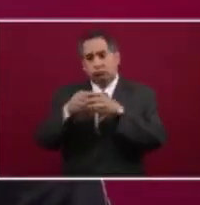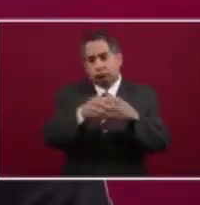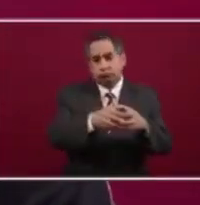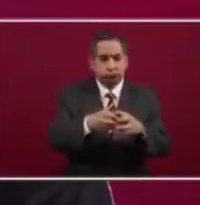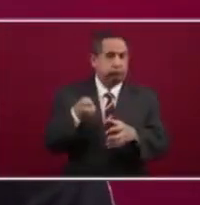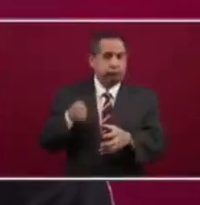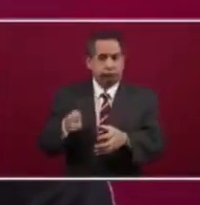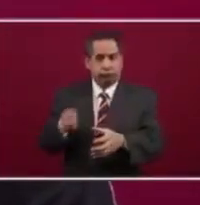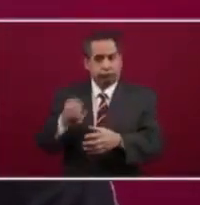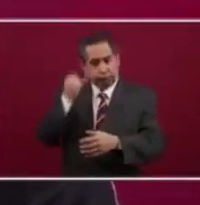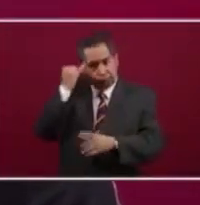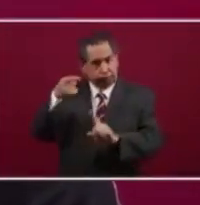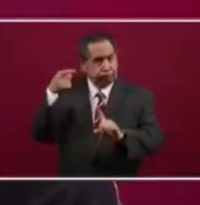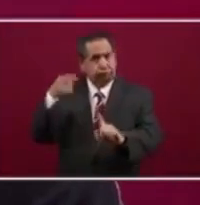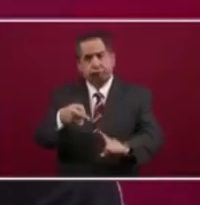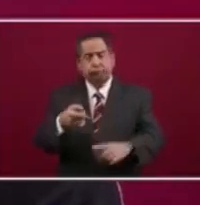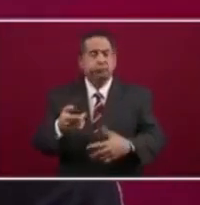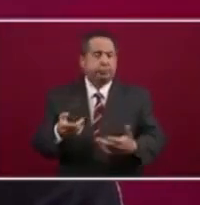que